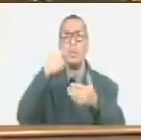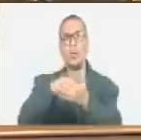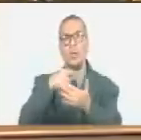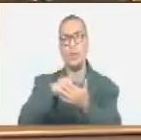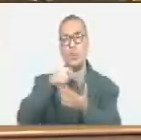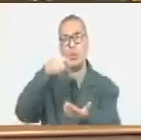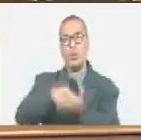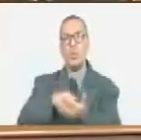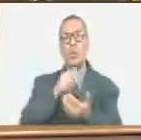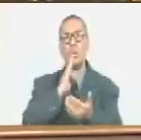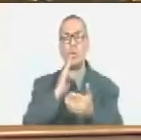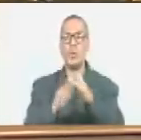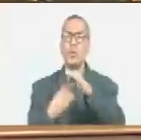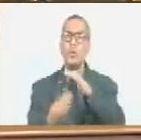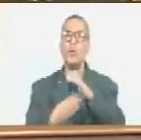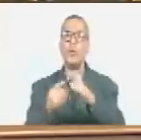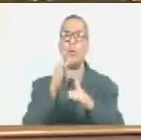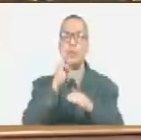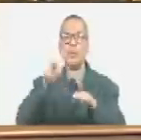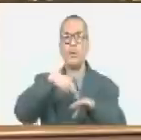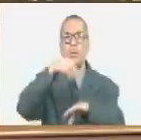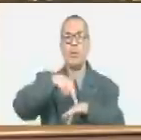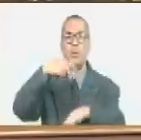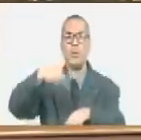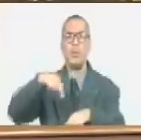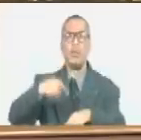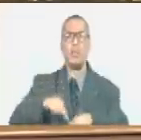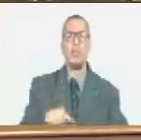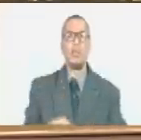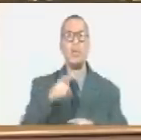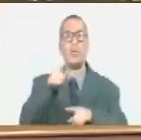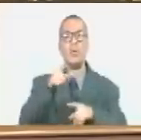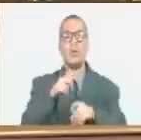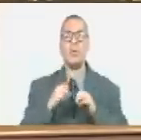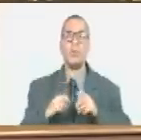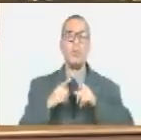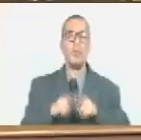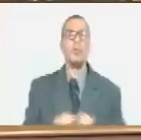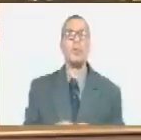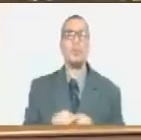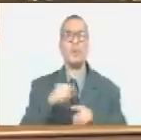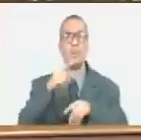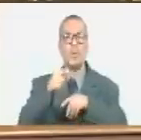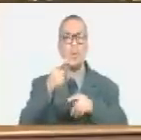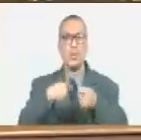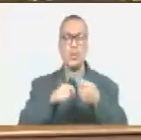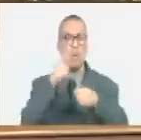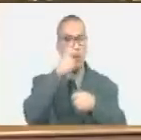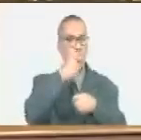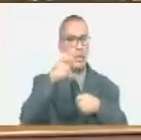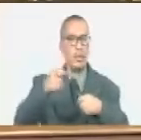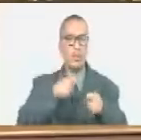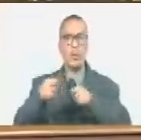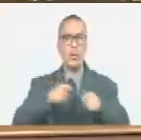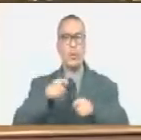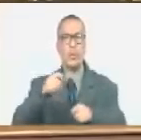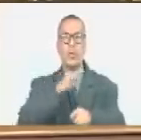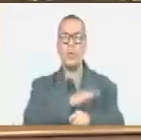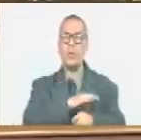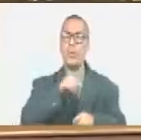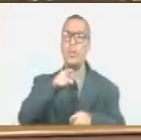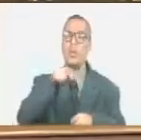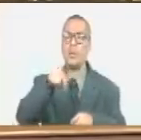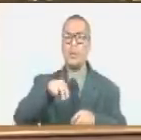en un fondo o cuenta del Sistema Financiero Nacional creado para tal efecto, sujeto a la vigilancia de la Contraloría General de